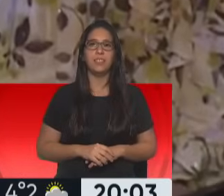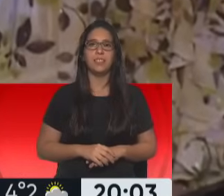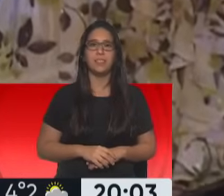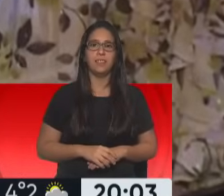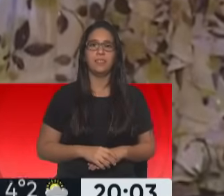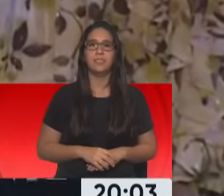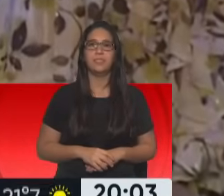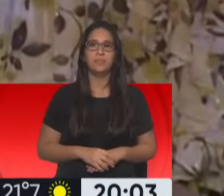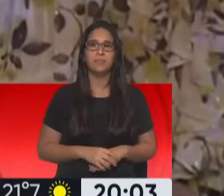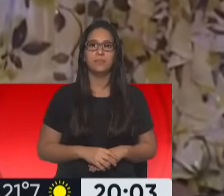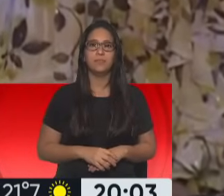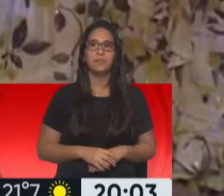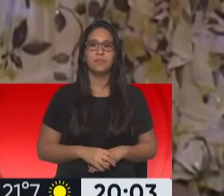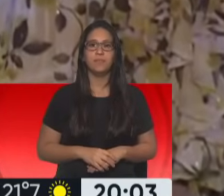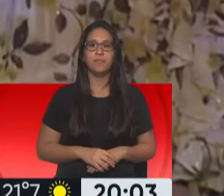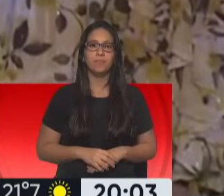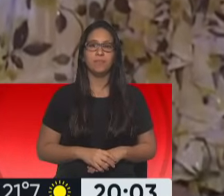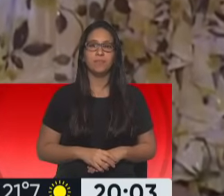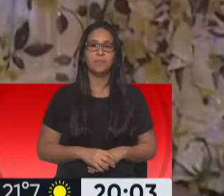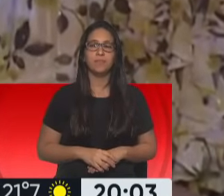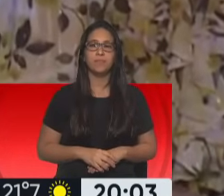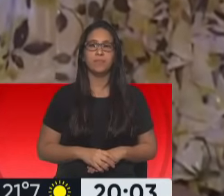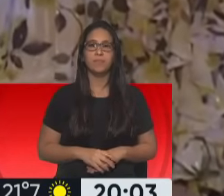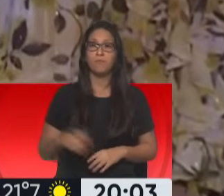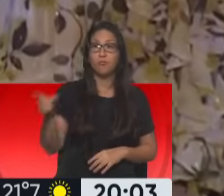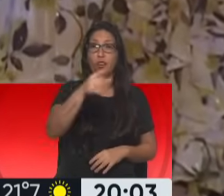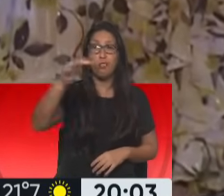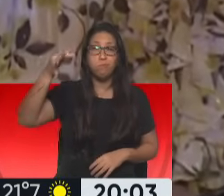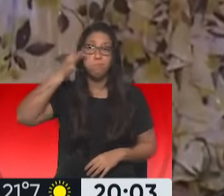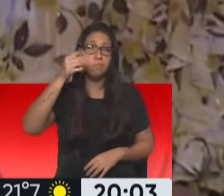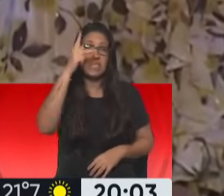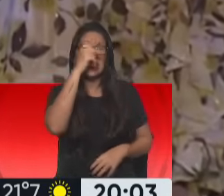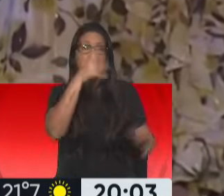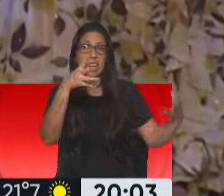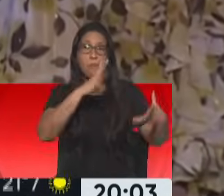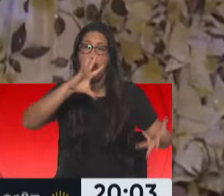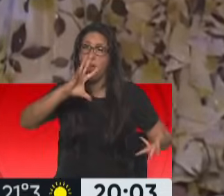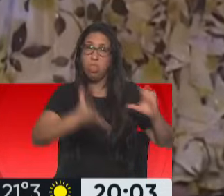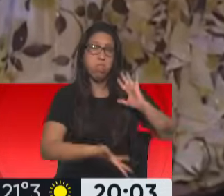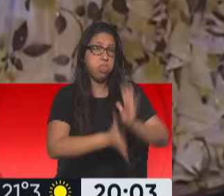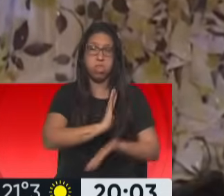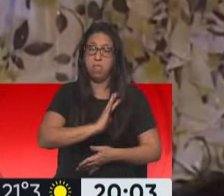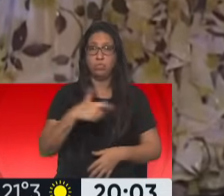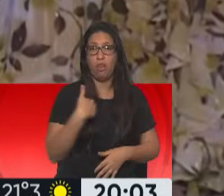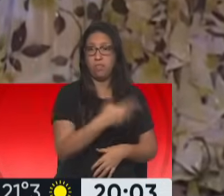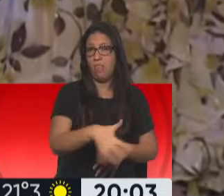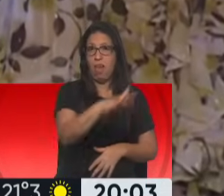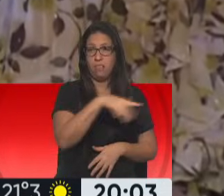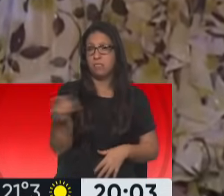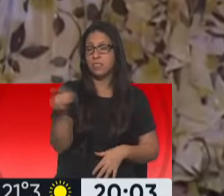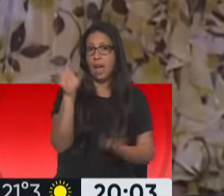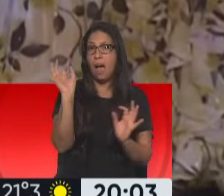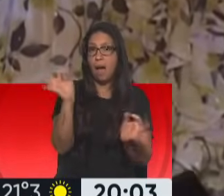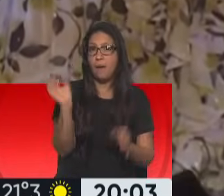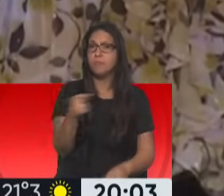Todos ustedes son testigos de los estragos que el kirchnerismo ha causado en nuestra sociedad y han decidido